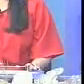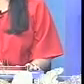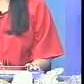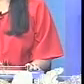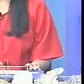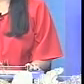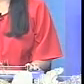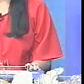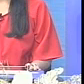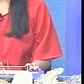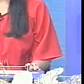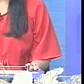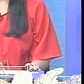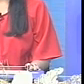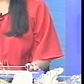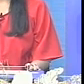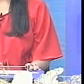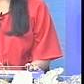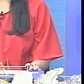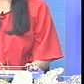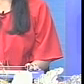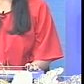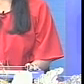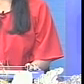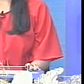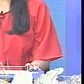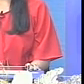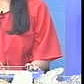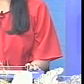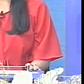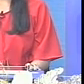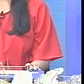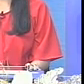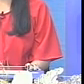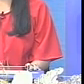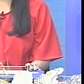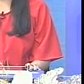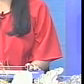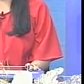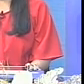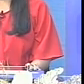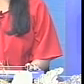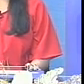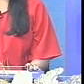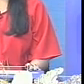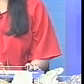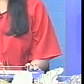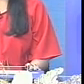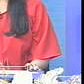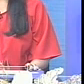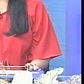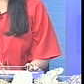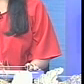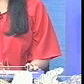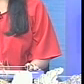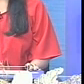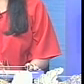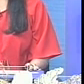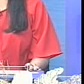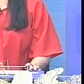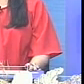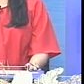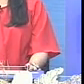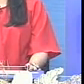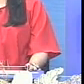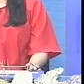¿Sabías que el chequeo ginecológico es esencial para la prevención y ayuda a mantenerte saludable? En Profamilia te lo puedes hacer a tan